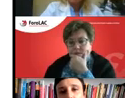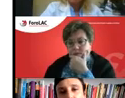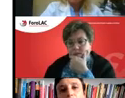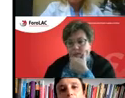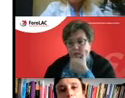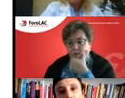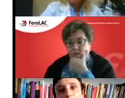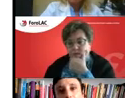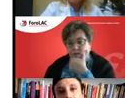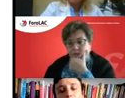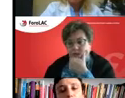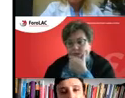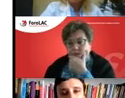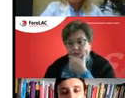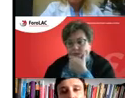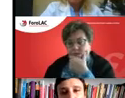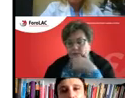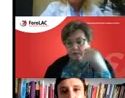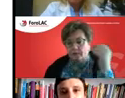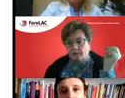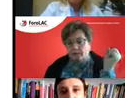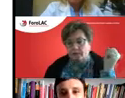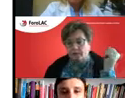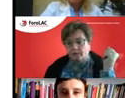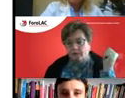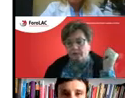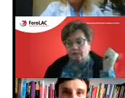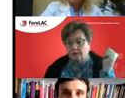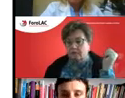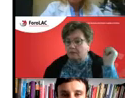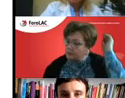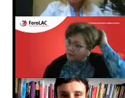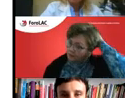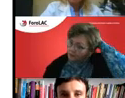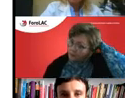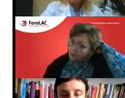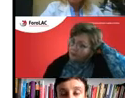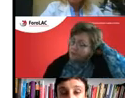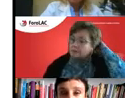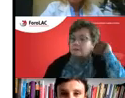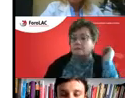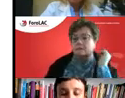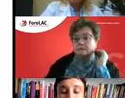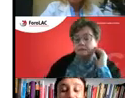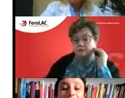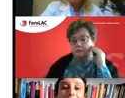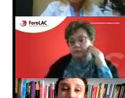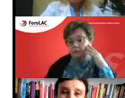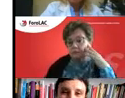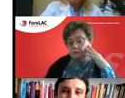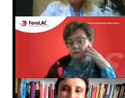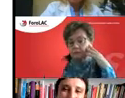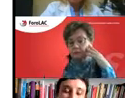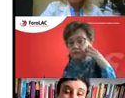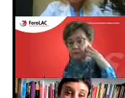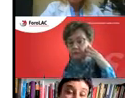única persona capaz de dar su consentimiento sea la propia persona interesada y no tenga que pasar por otras instancias. Ahora